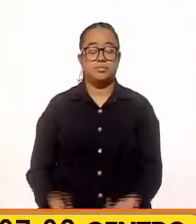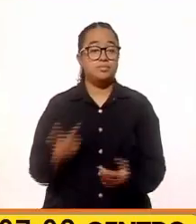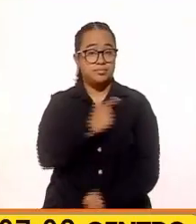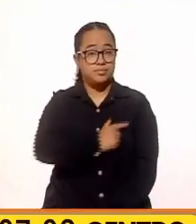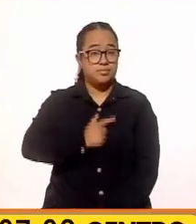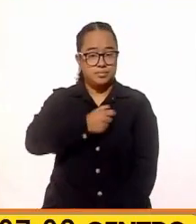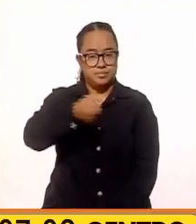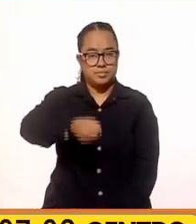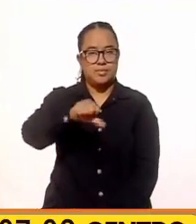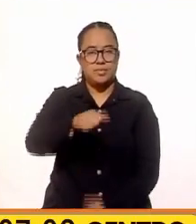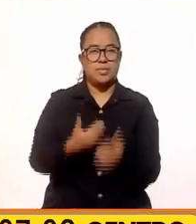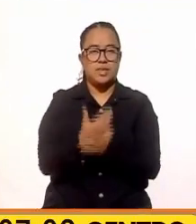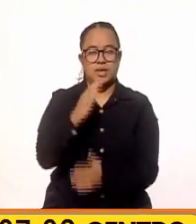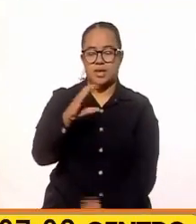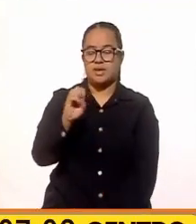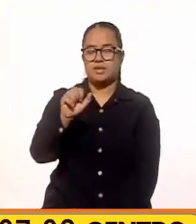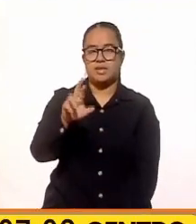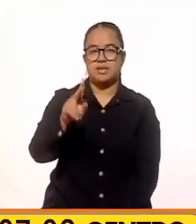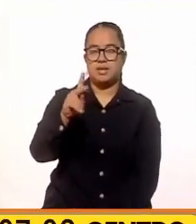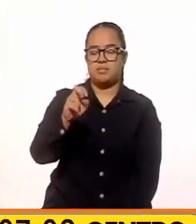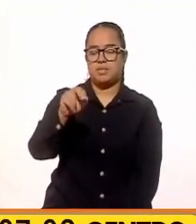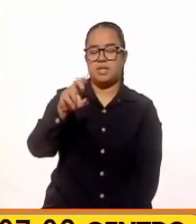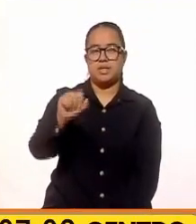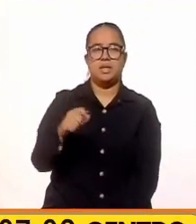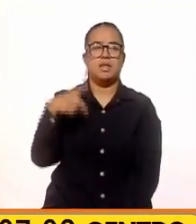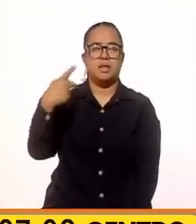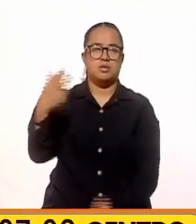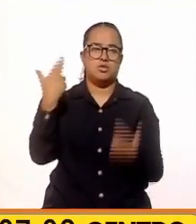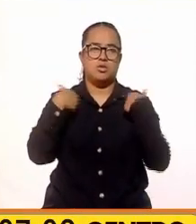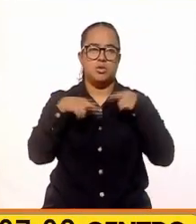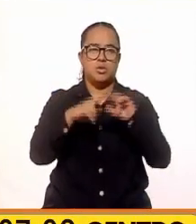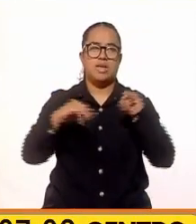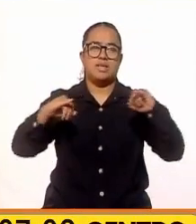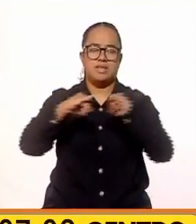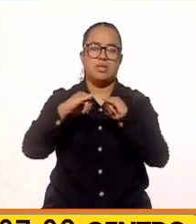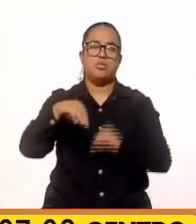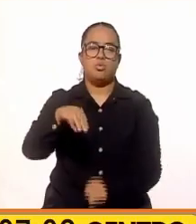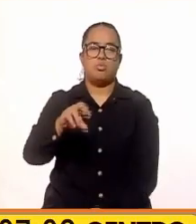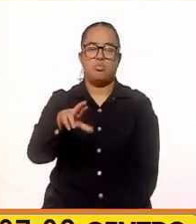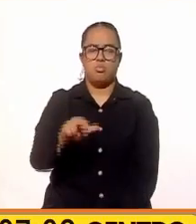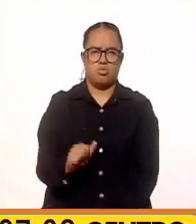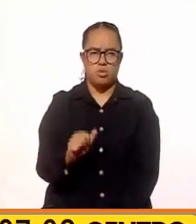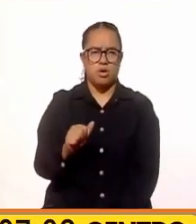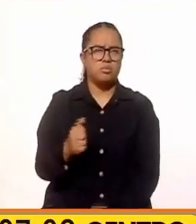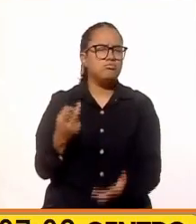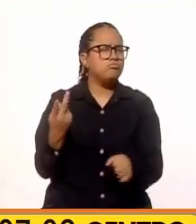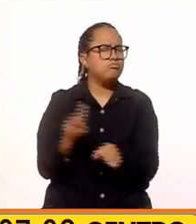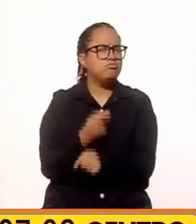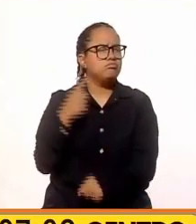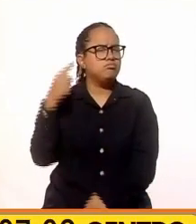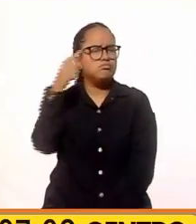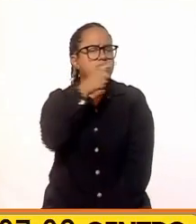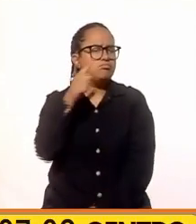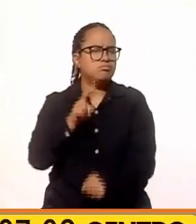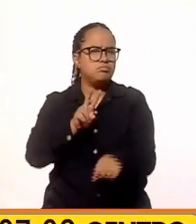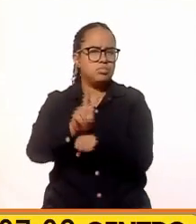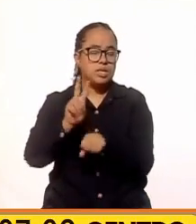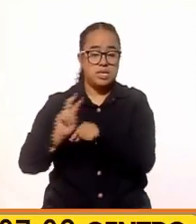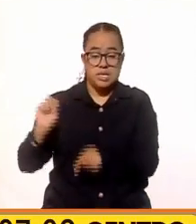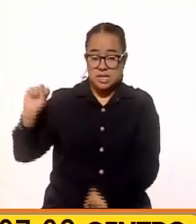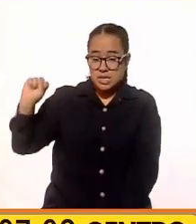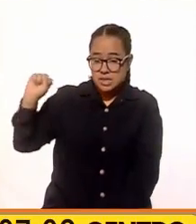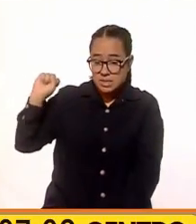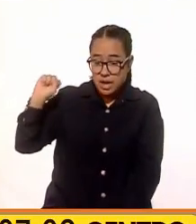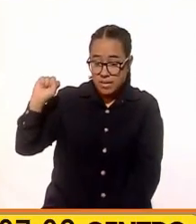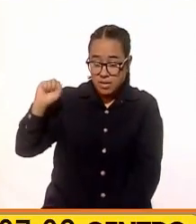gusto saludar esta mañana a César Pineda, profesor investigador del Instituto Mora. Vamos a analizar lo que ocurrió en Venezuela desde el sábado